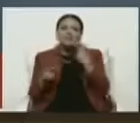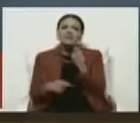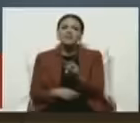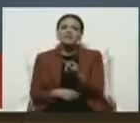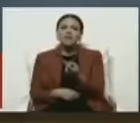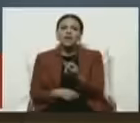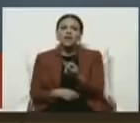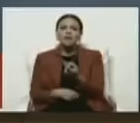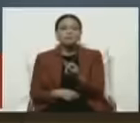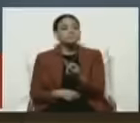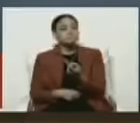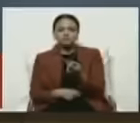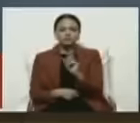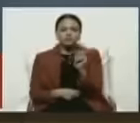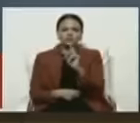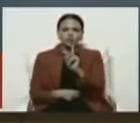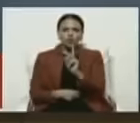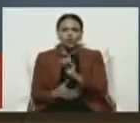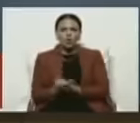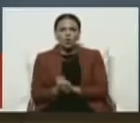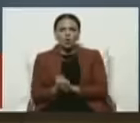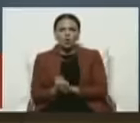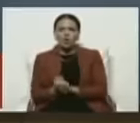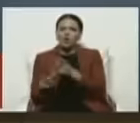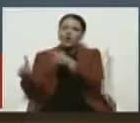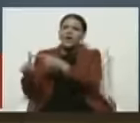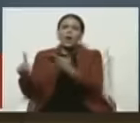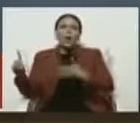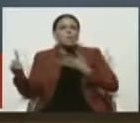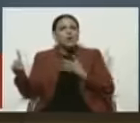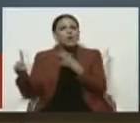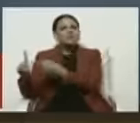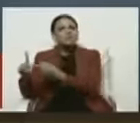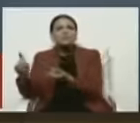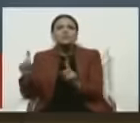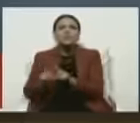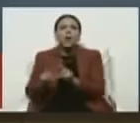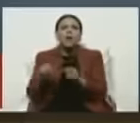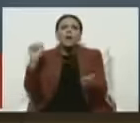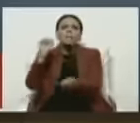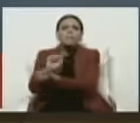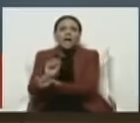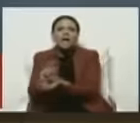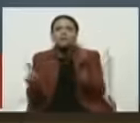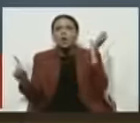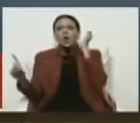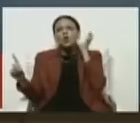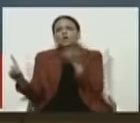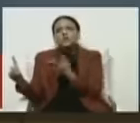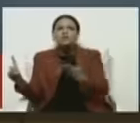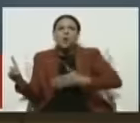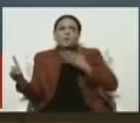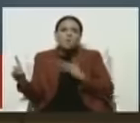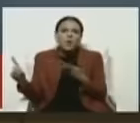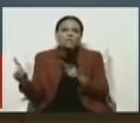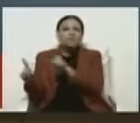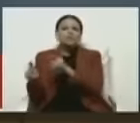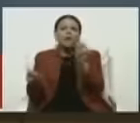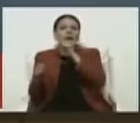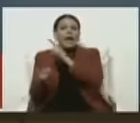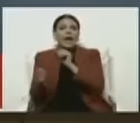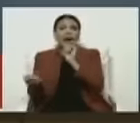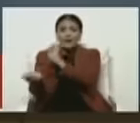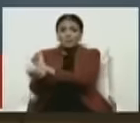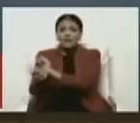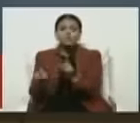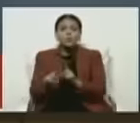bueno, casi es un preso de conciencia porque escribió un libro de poesía y de filosofía y porque